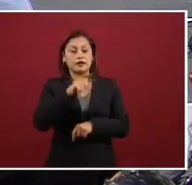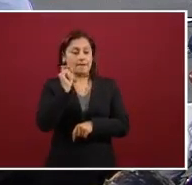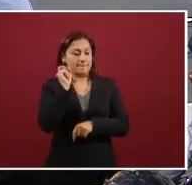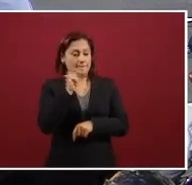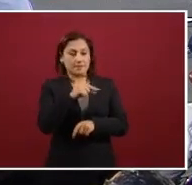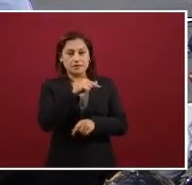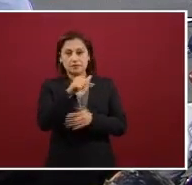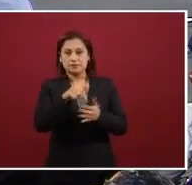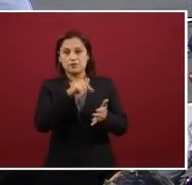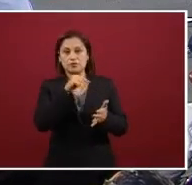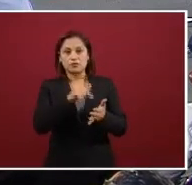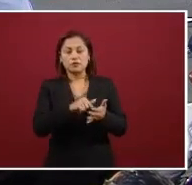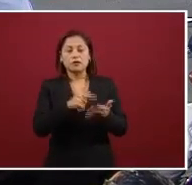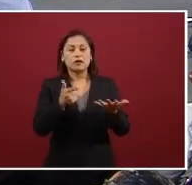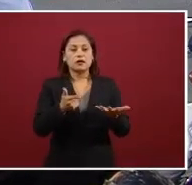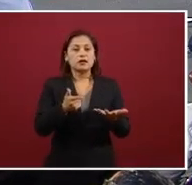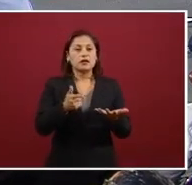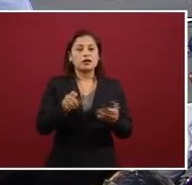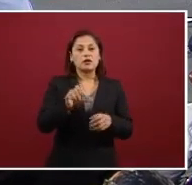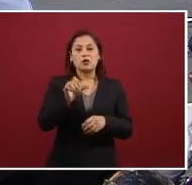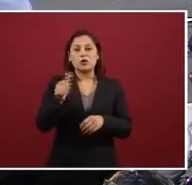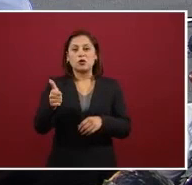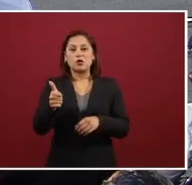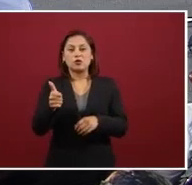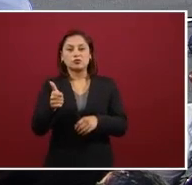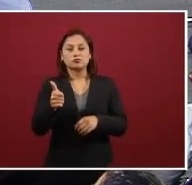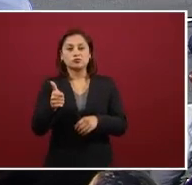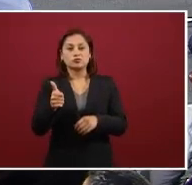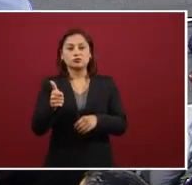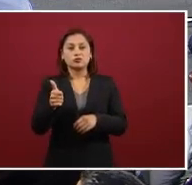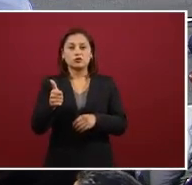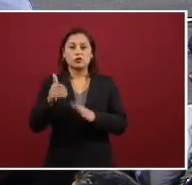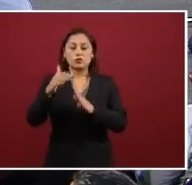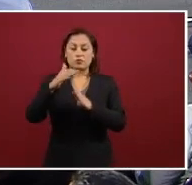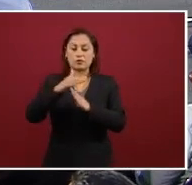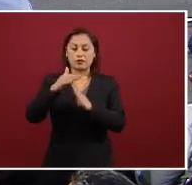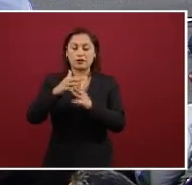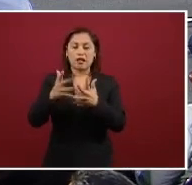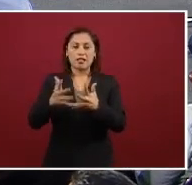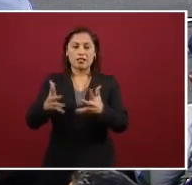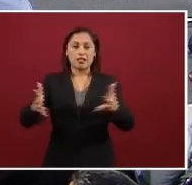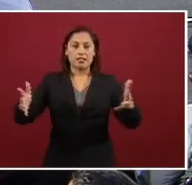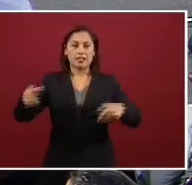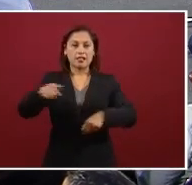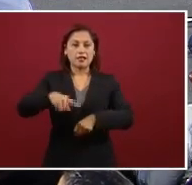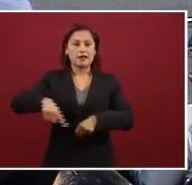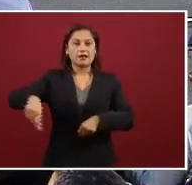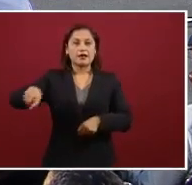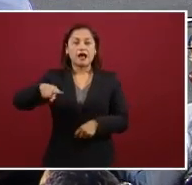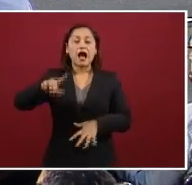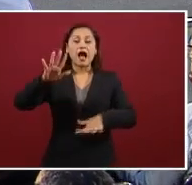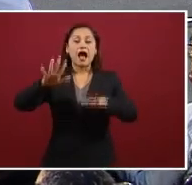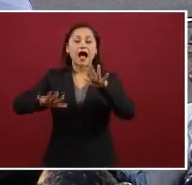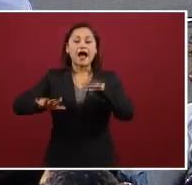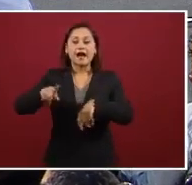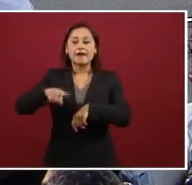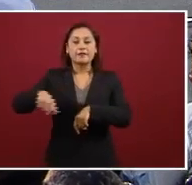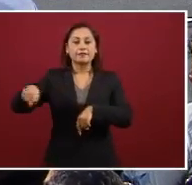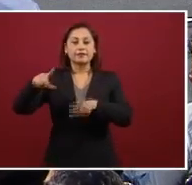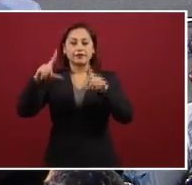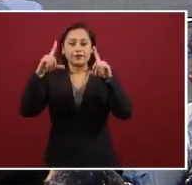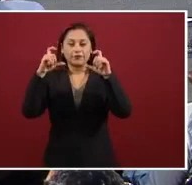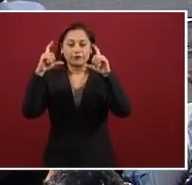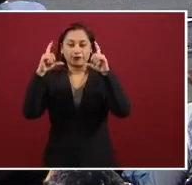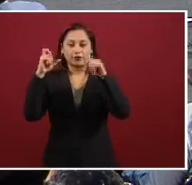el comedor grande. A veces salen fotos en donde hacemos reuniones